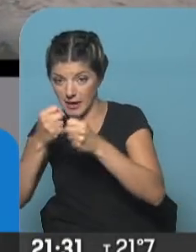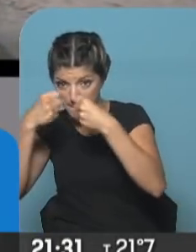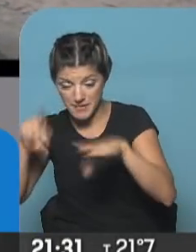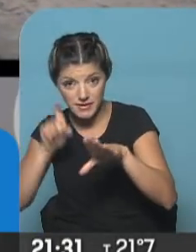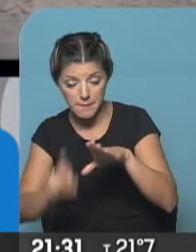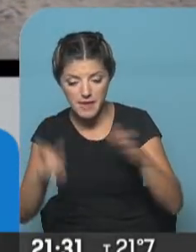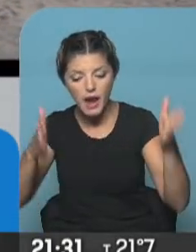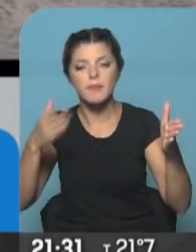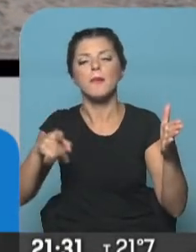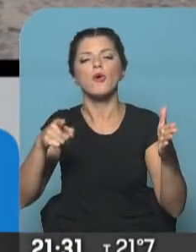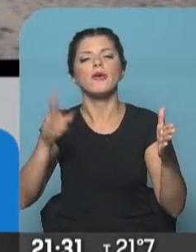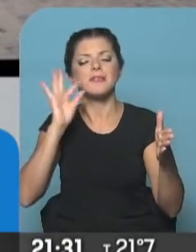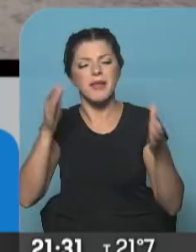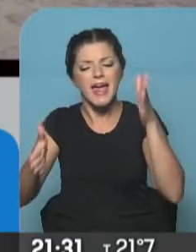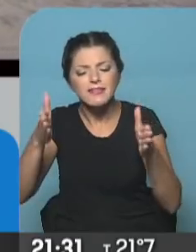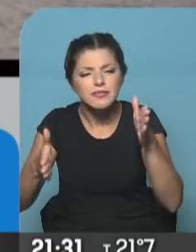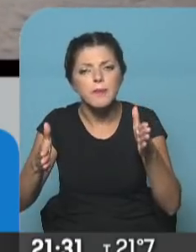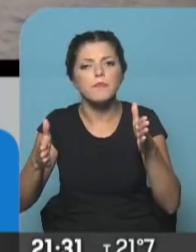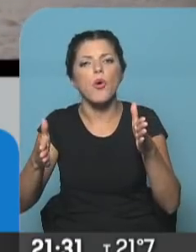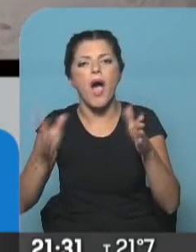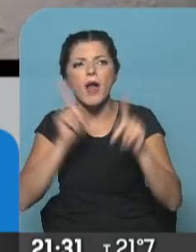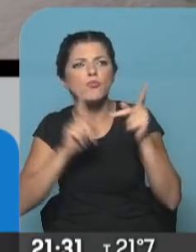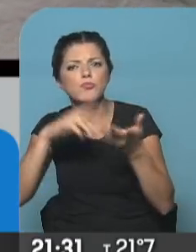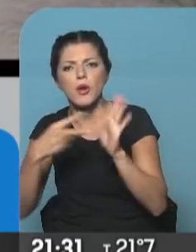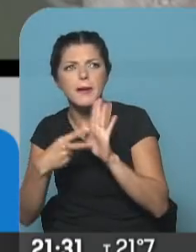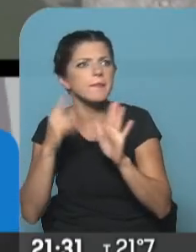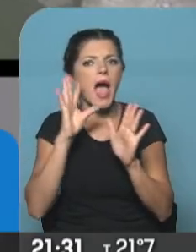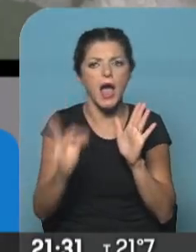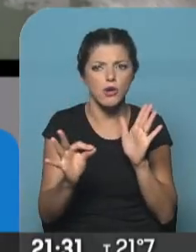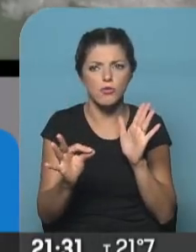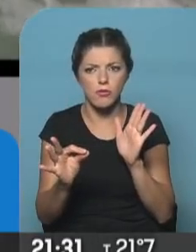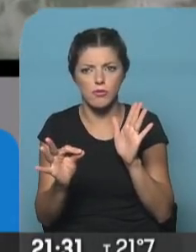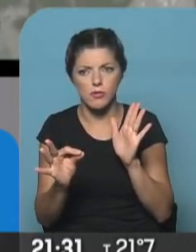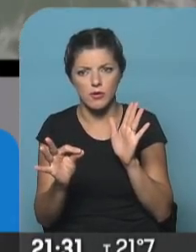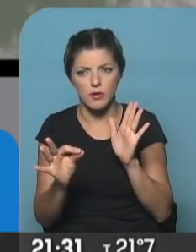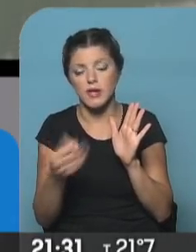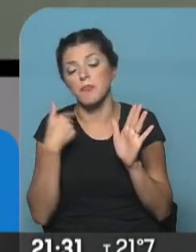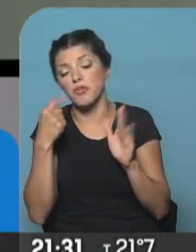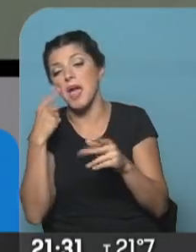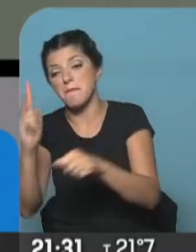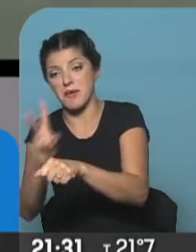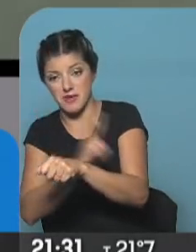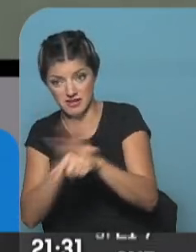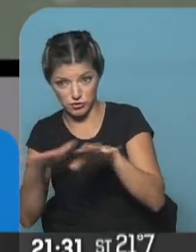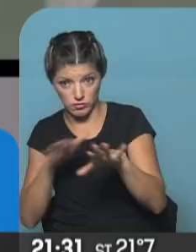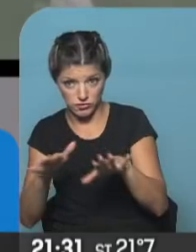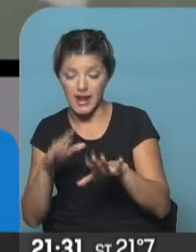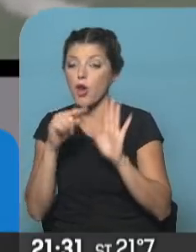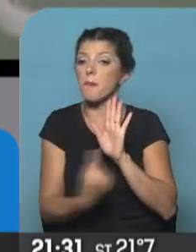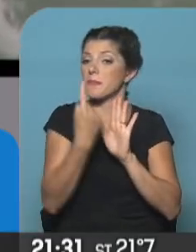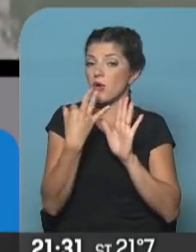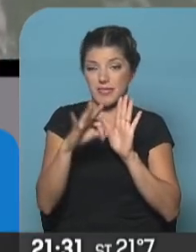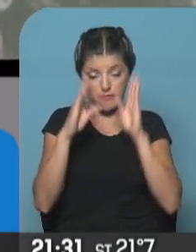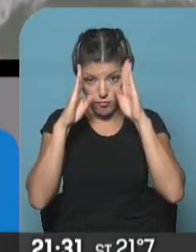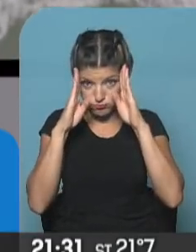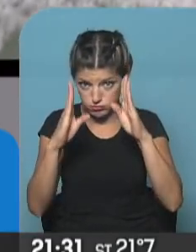algún tipo de problema previo que, digamos, podían hacer prever que podían situaciones. Creo que esto es lo primero que tenemos que averiguar. O sea que el